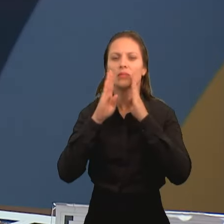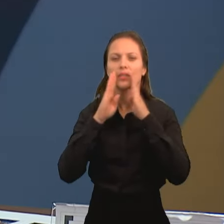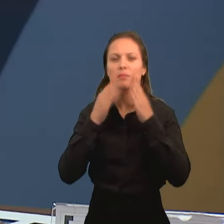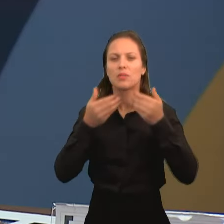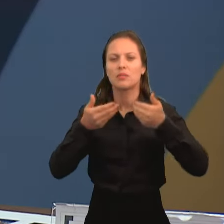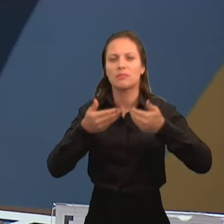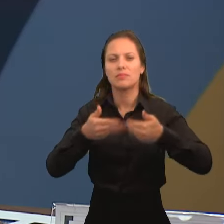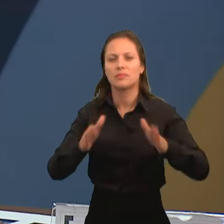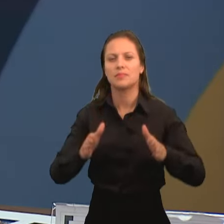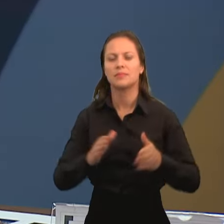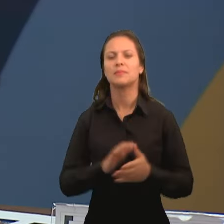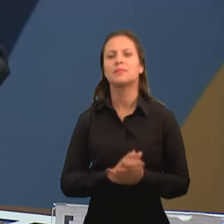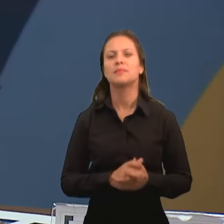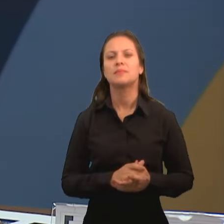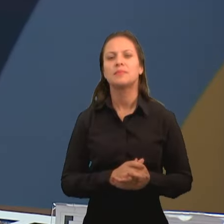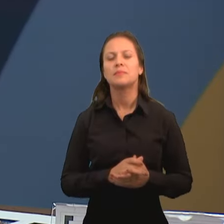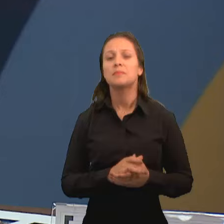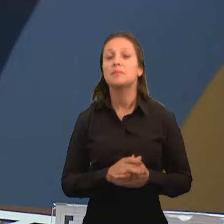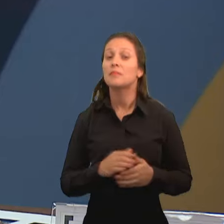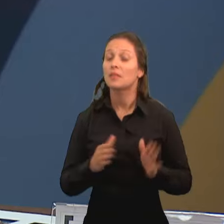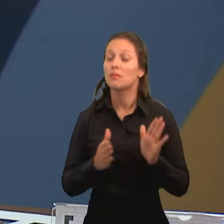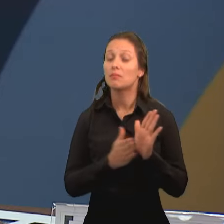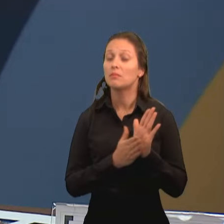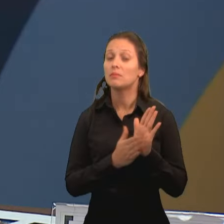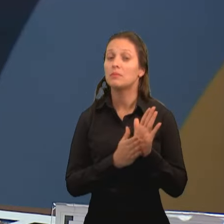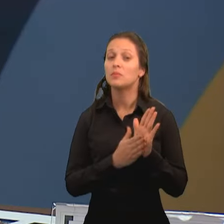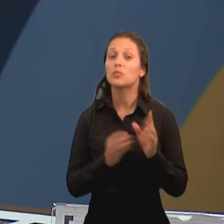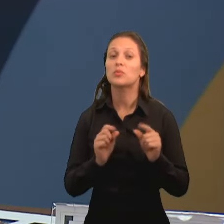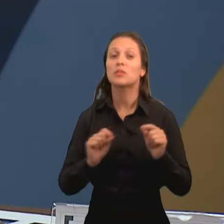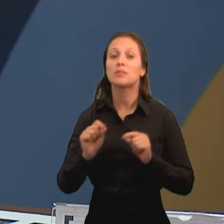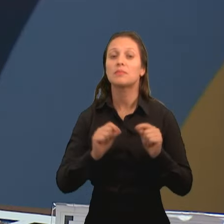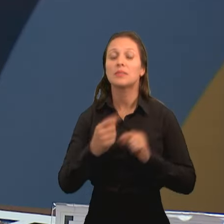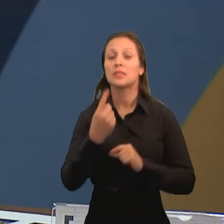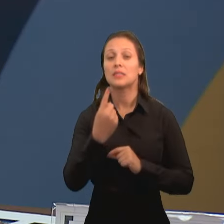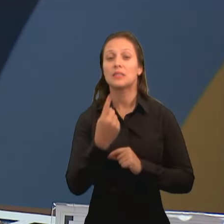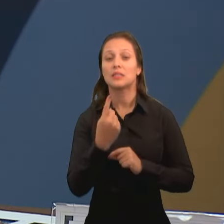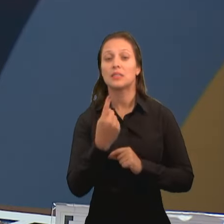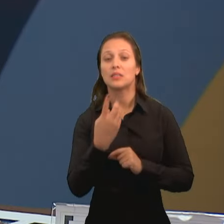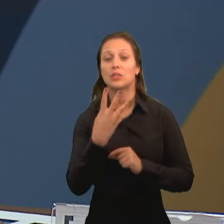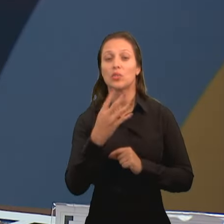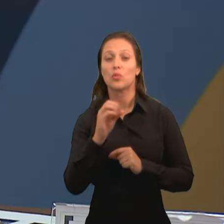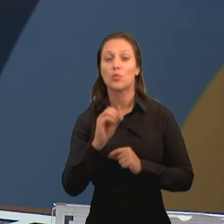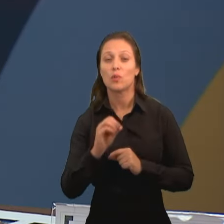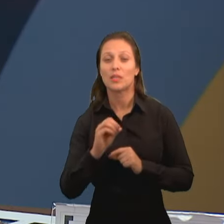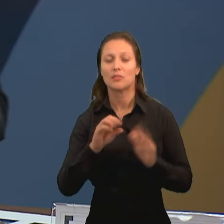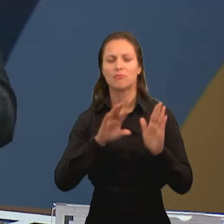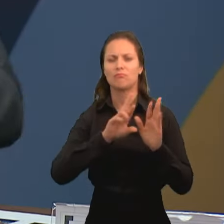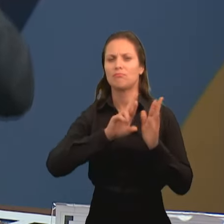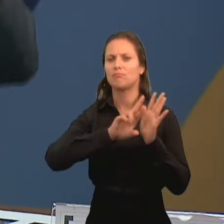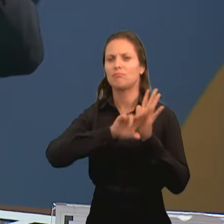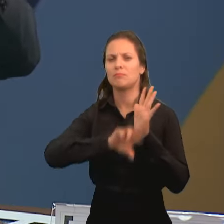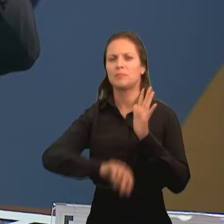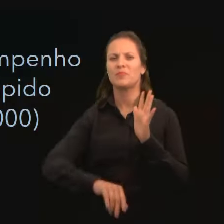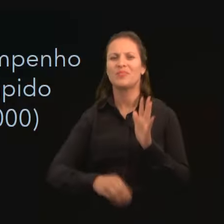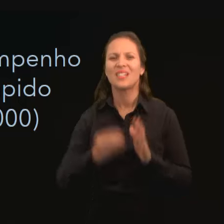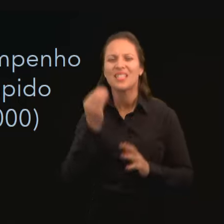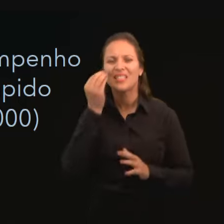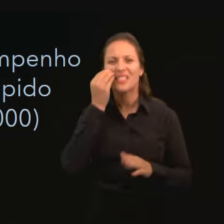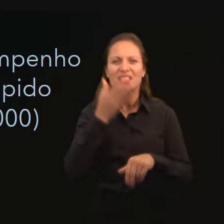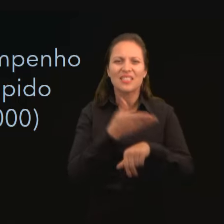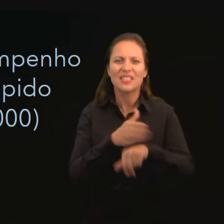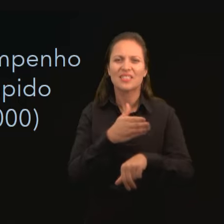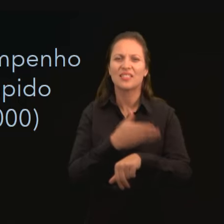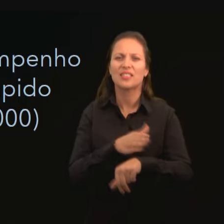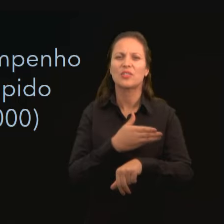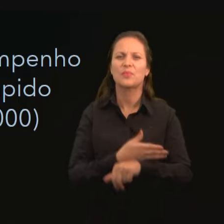Facebook, llamado Llama 3. Es un modelo que tiene 140 millones de parámetros y se